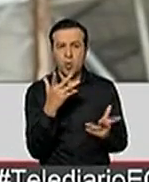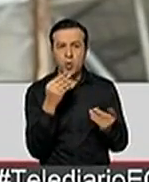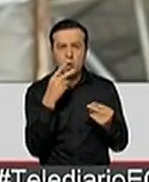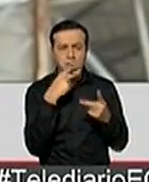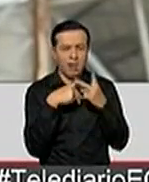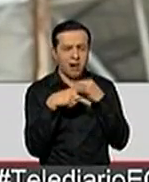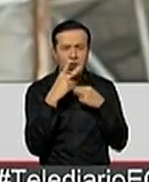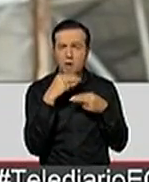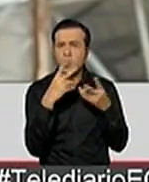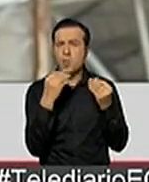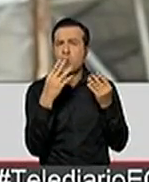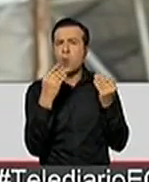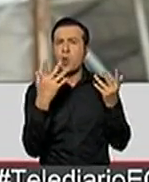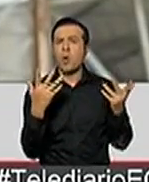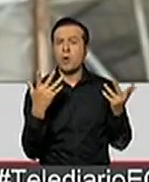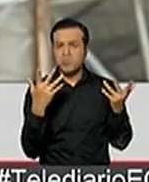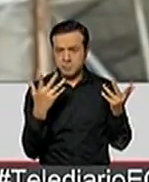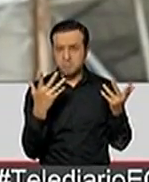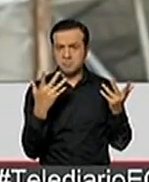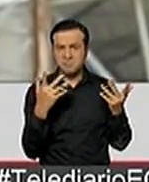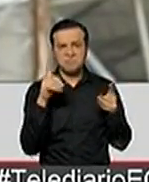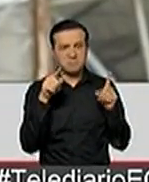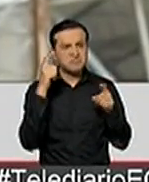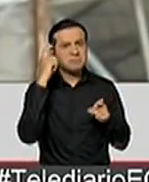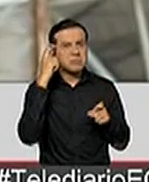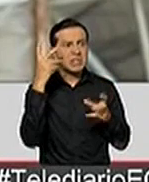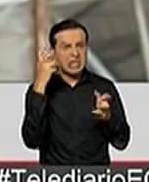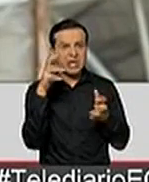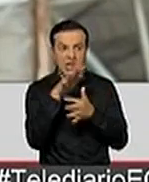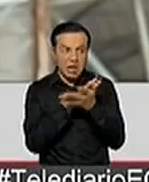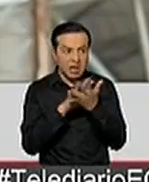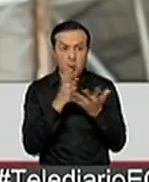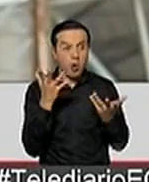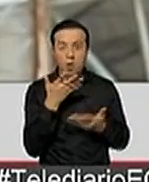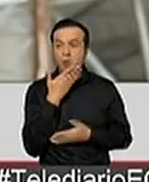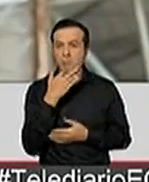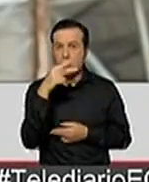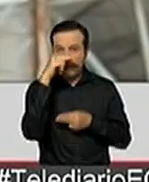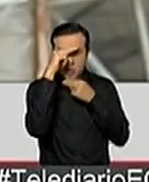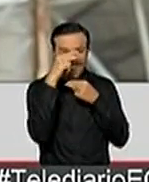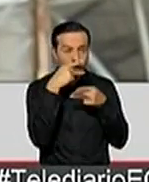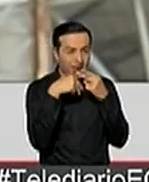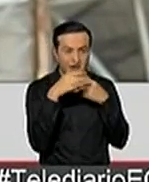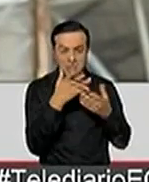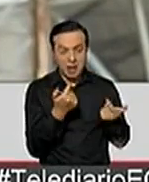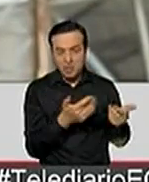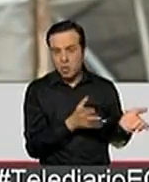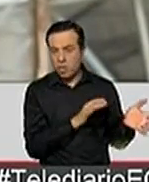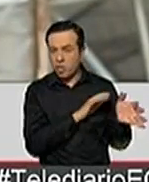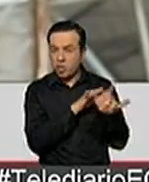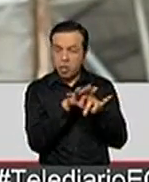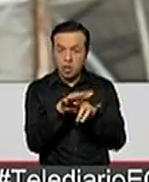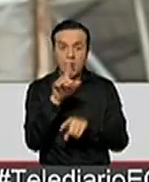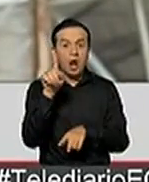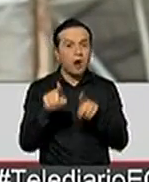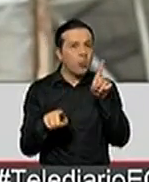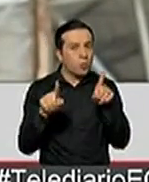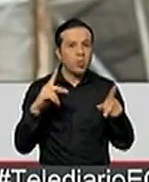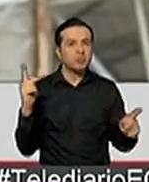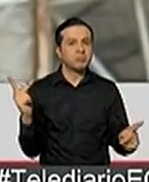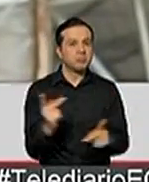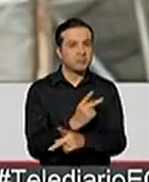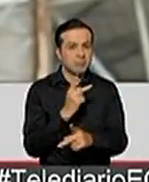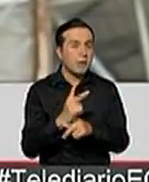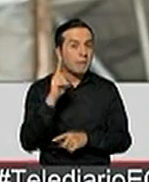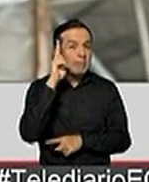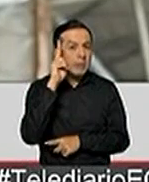mentiras la base de su camino hacia el caos. Queda claro que aprovecharán cualquier ocasión